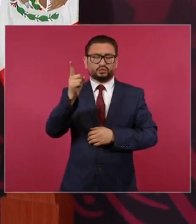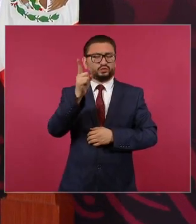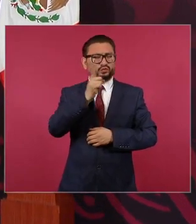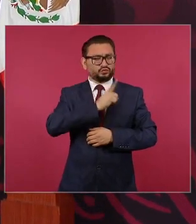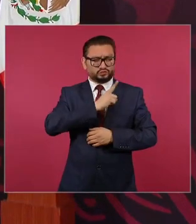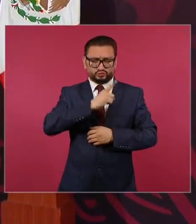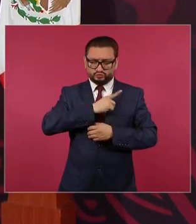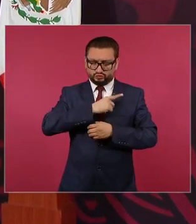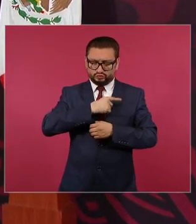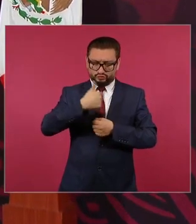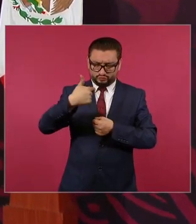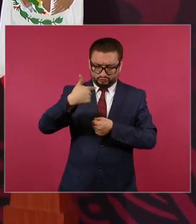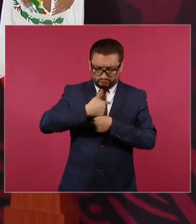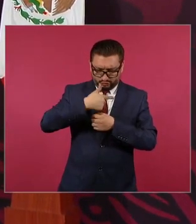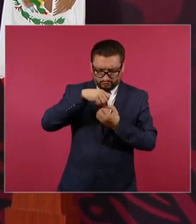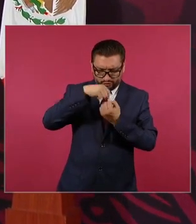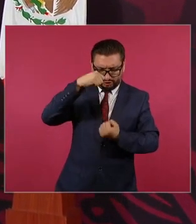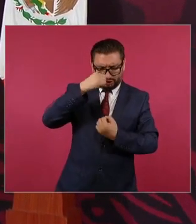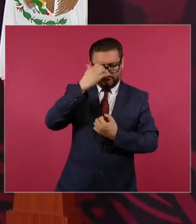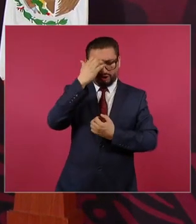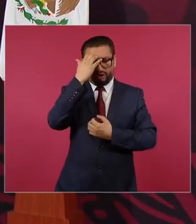todos.